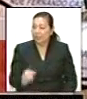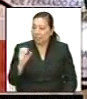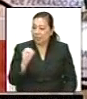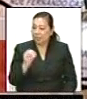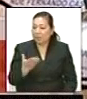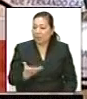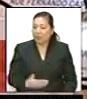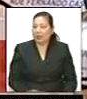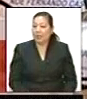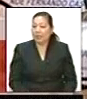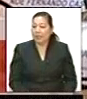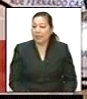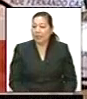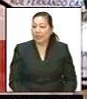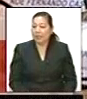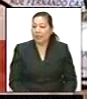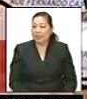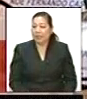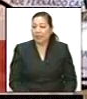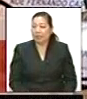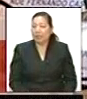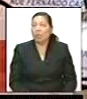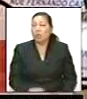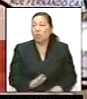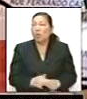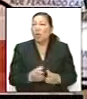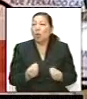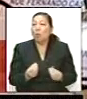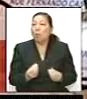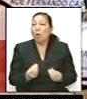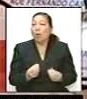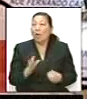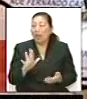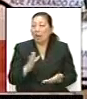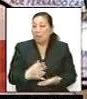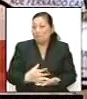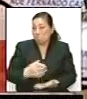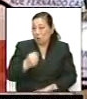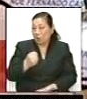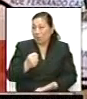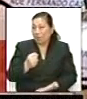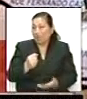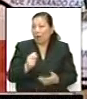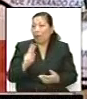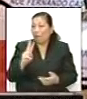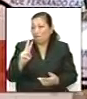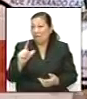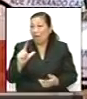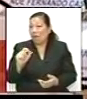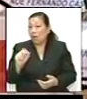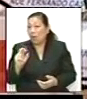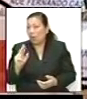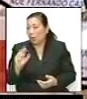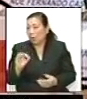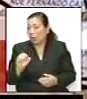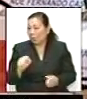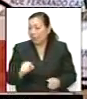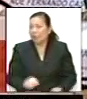tiene el MILA o la Bolsa de Valores? ¿Cómo fortalecer? ¿Cómo va el